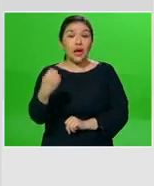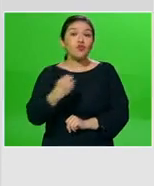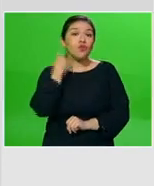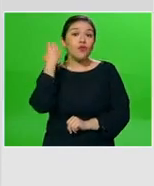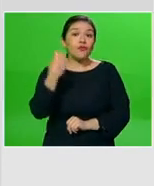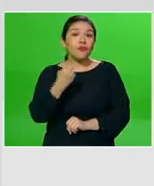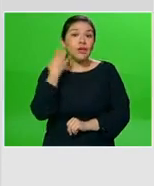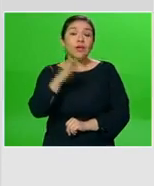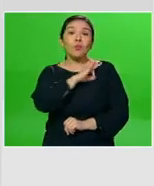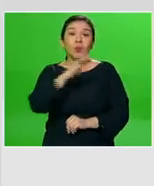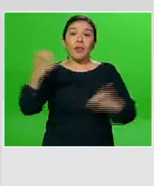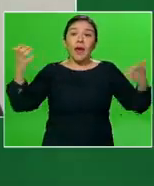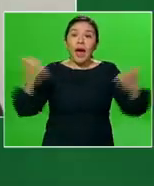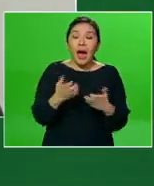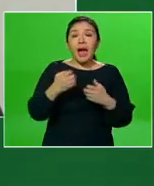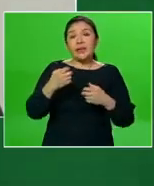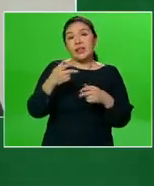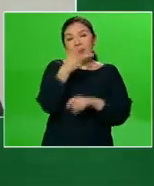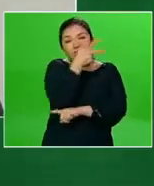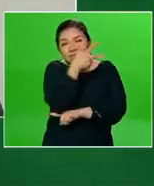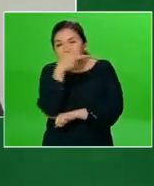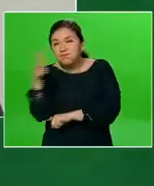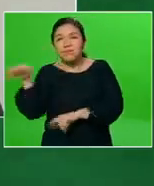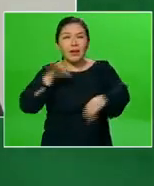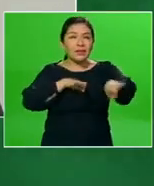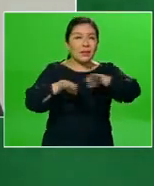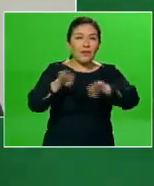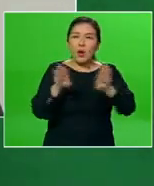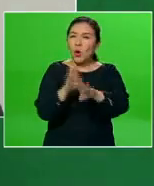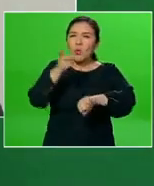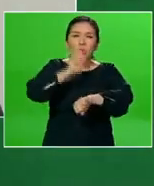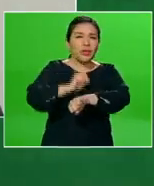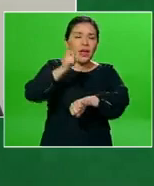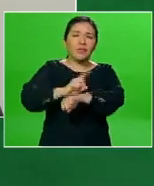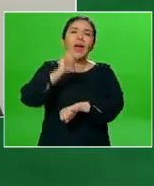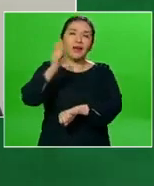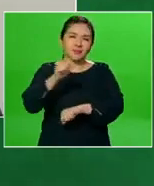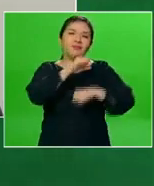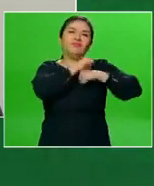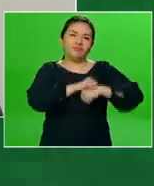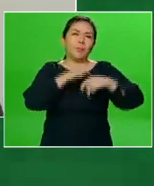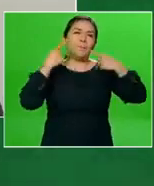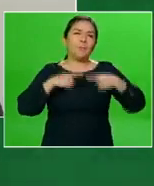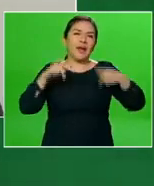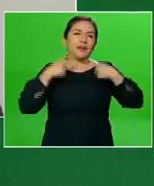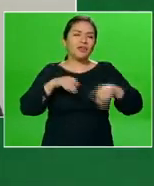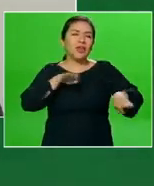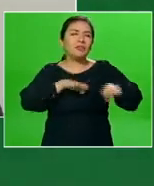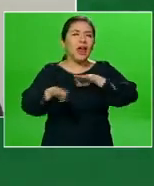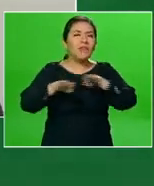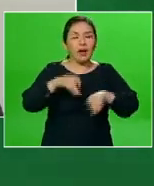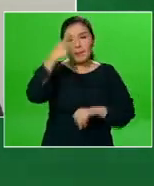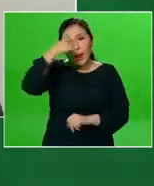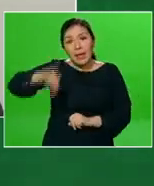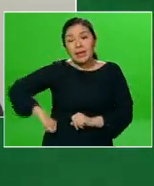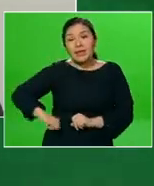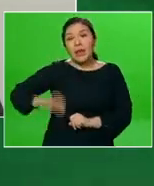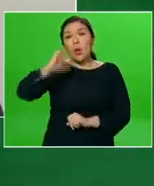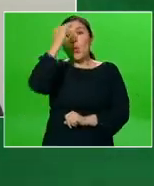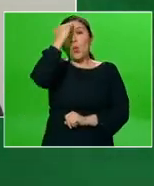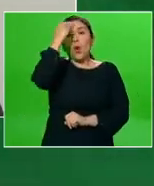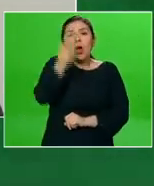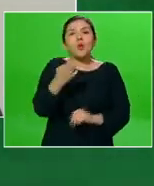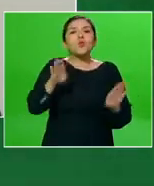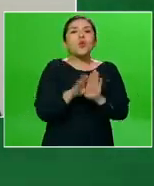se produce ahí se produce de manera diaria que es la población interesada en conocer cómo va el